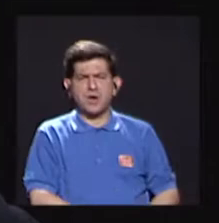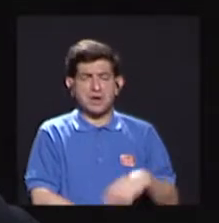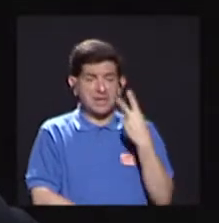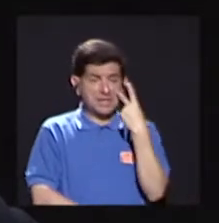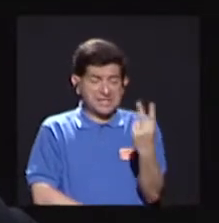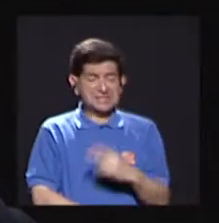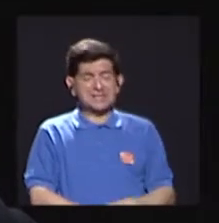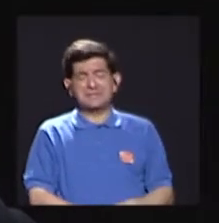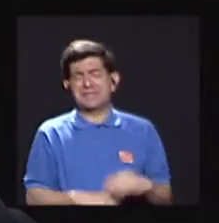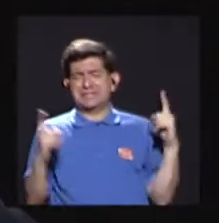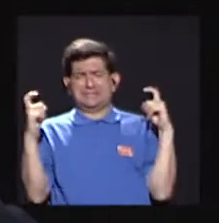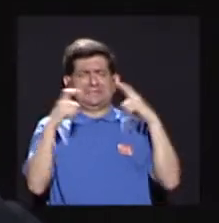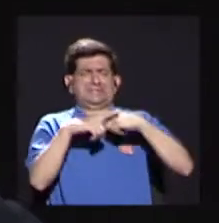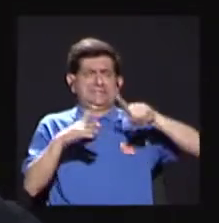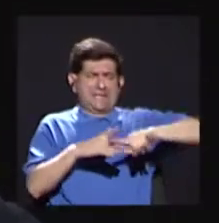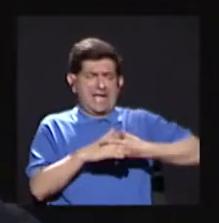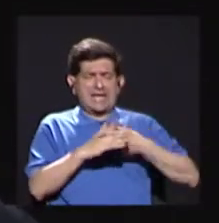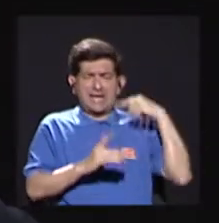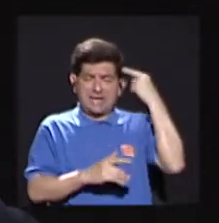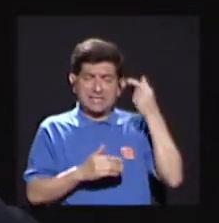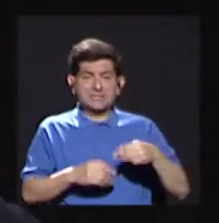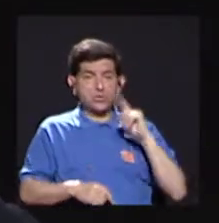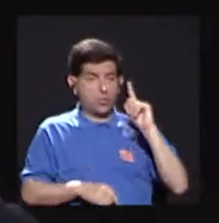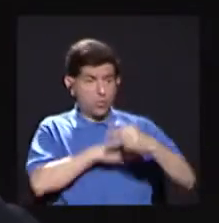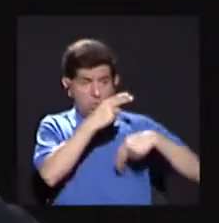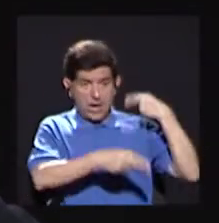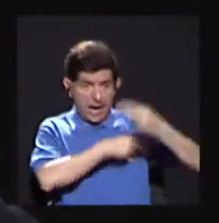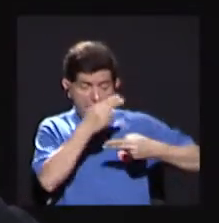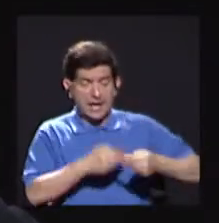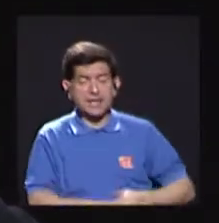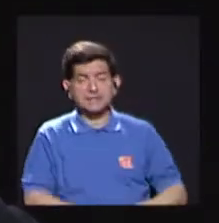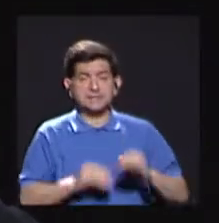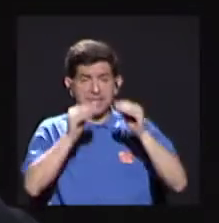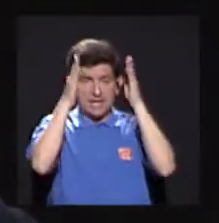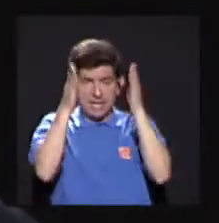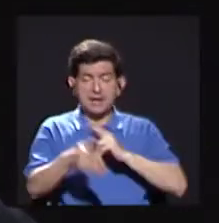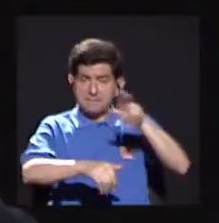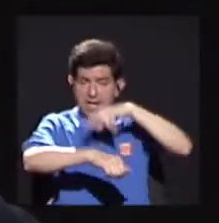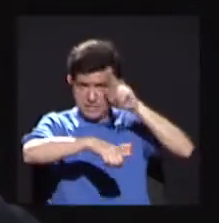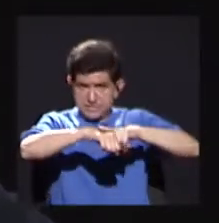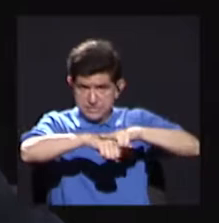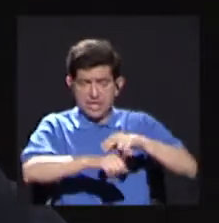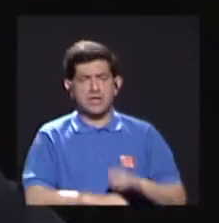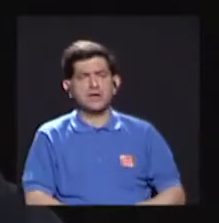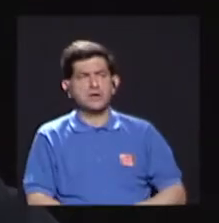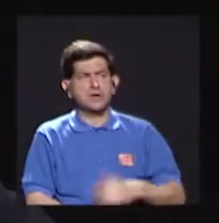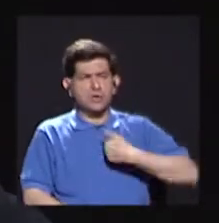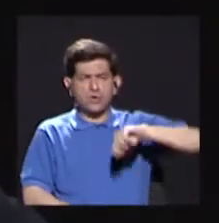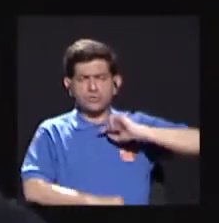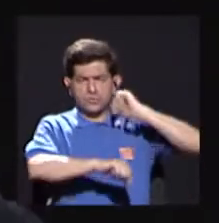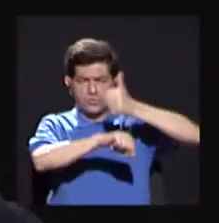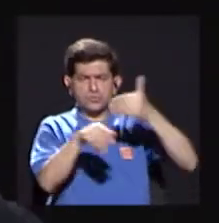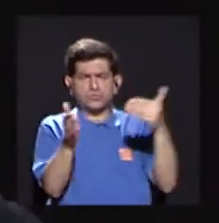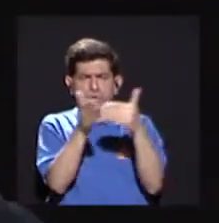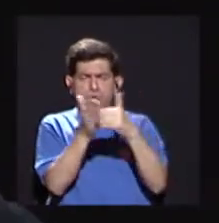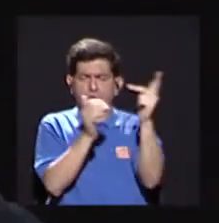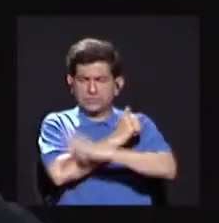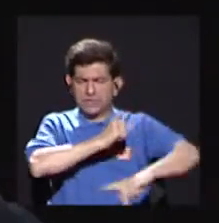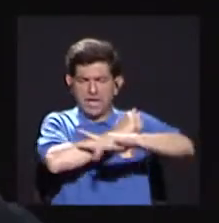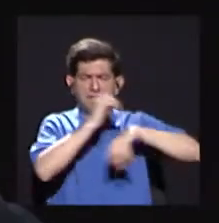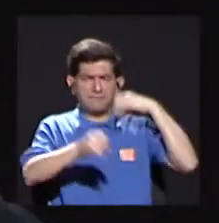complicada al inicio del gobierno hereda completamente del magisterio nacional hemos reposicionado al país